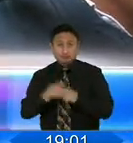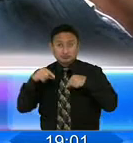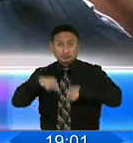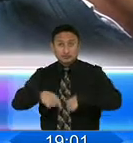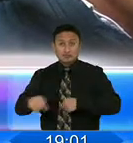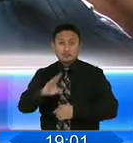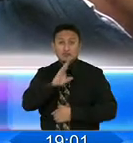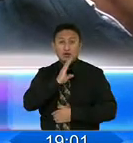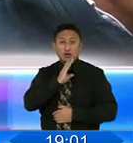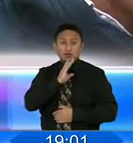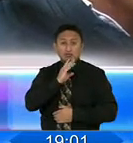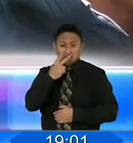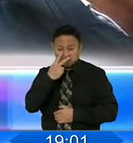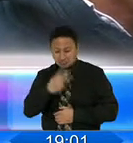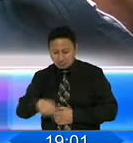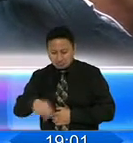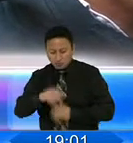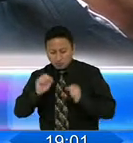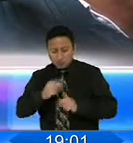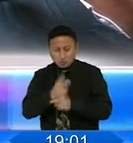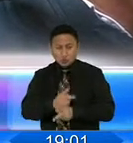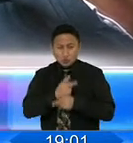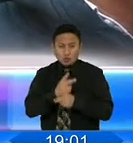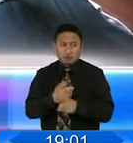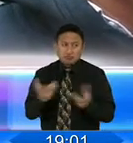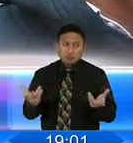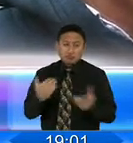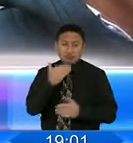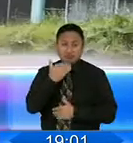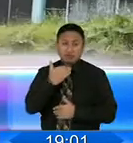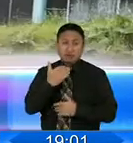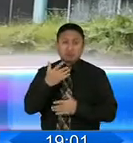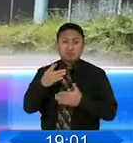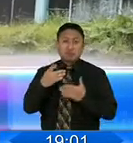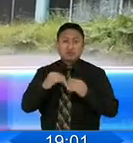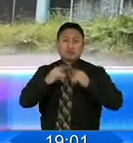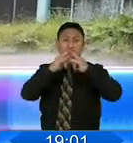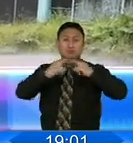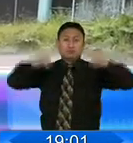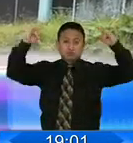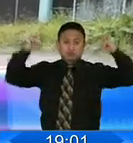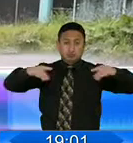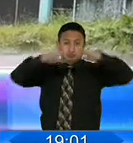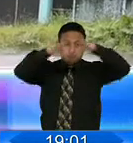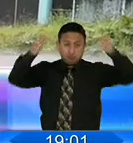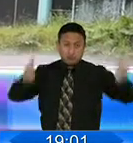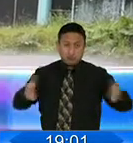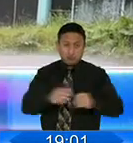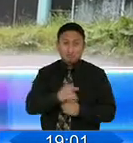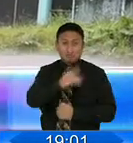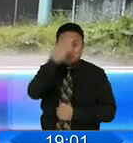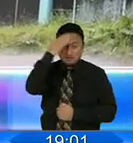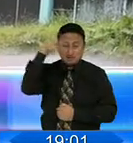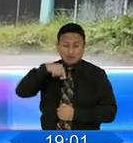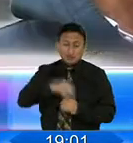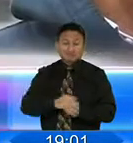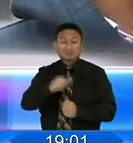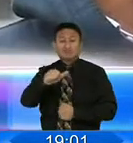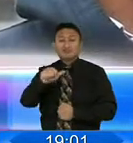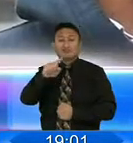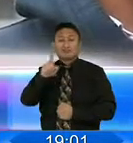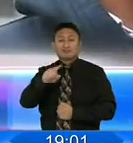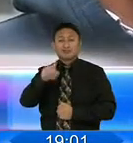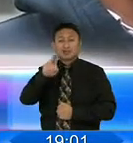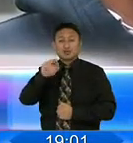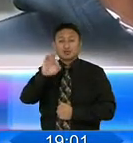de agua para podernos proteger, yo que sé, con un plástico, lo que sea, porque usted sabe bien que la ceniza tiene azufre y todo